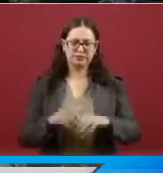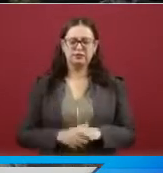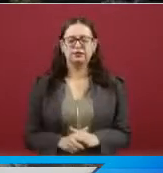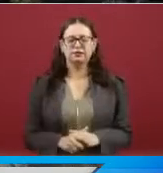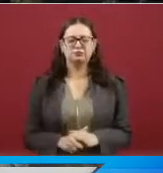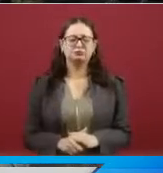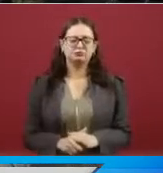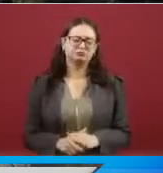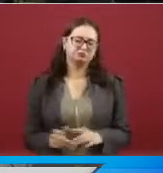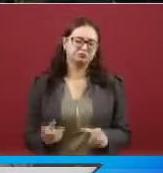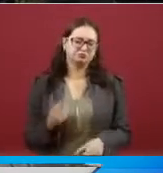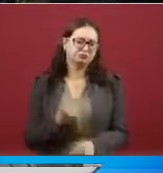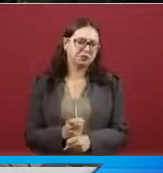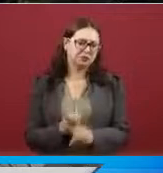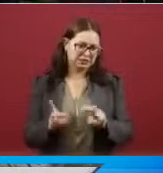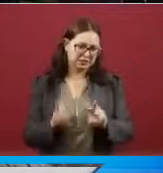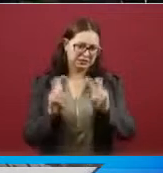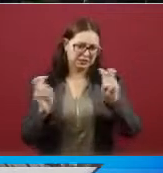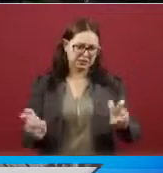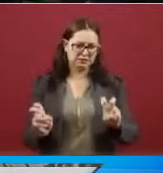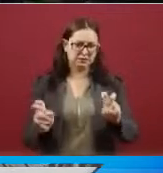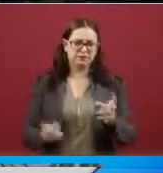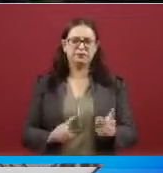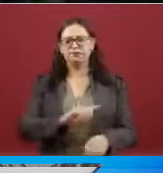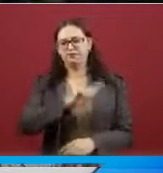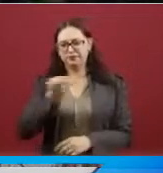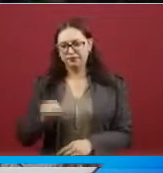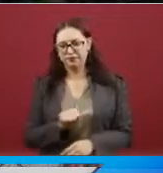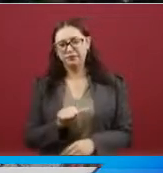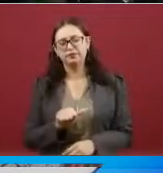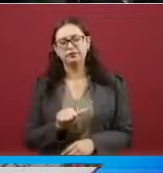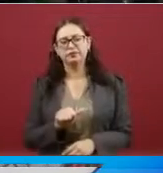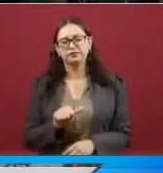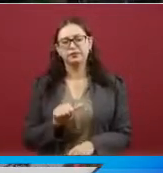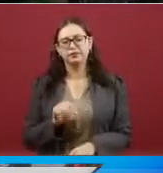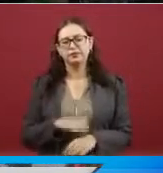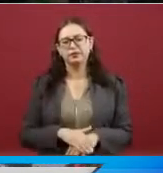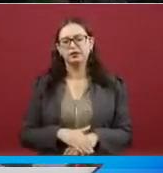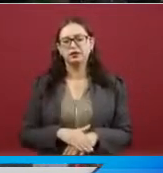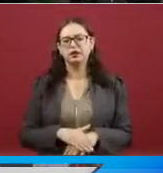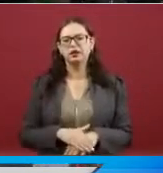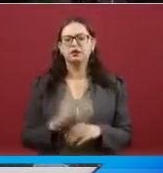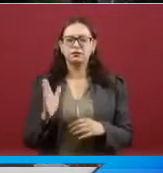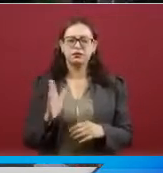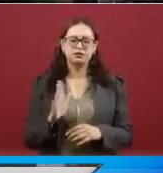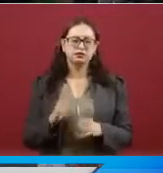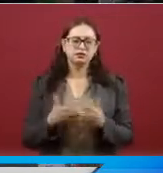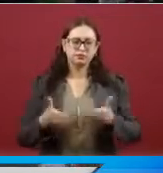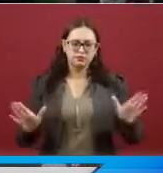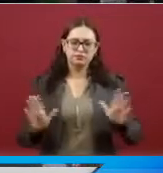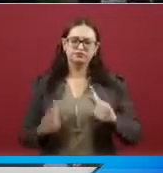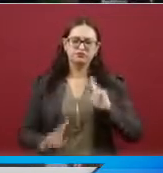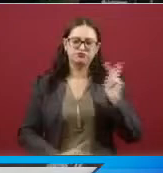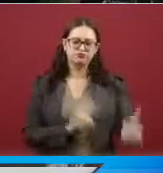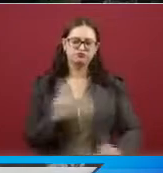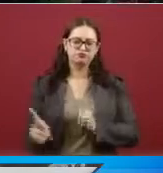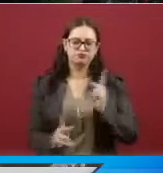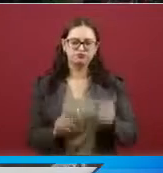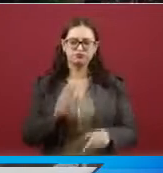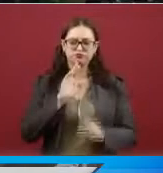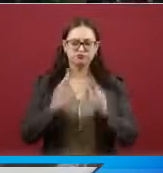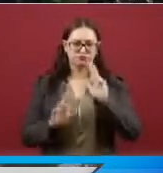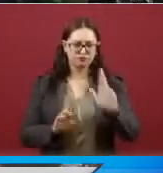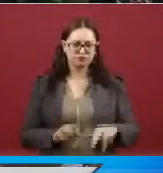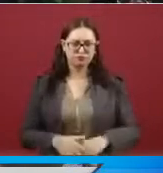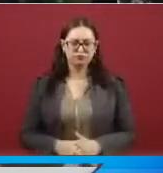este programa. Esto es lo que provoca una ineficiencia de este programa de protección. Se mantendrán de manera temporal los contratos de la empresa privada,